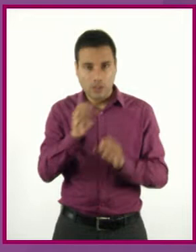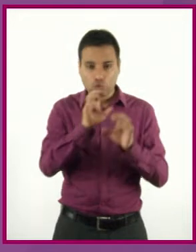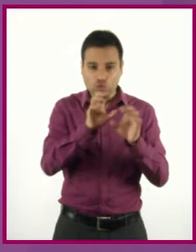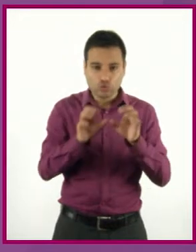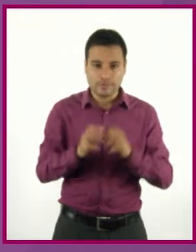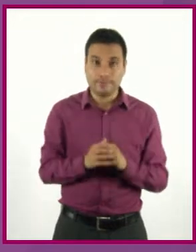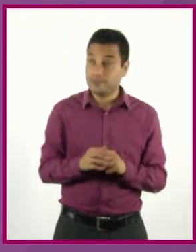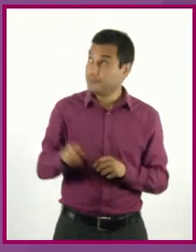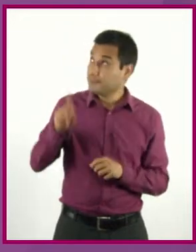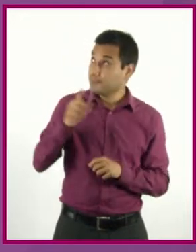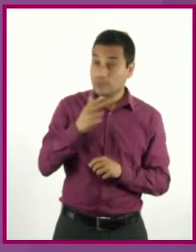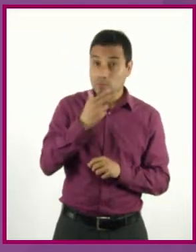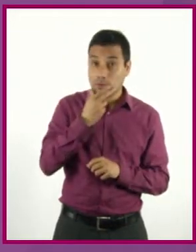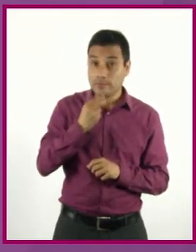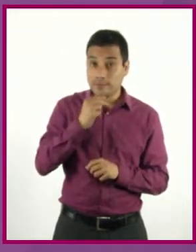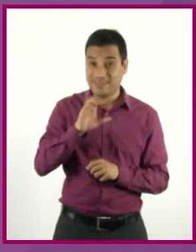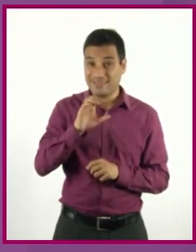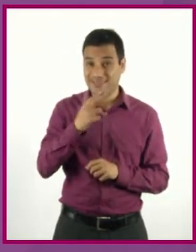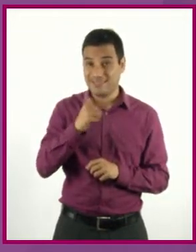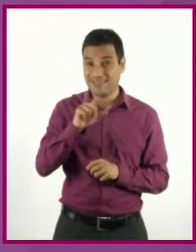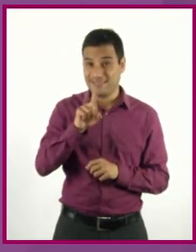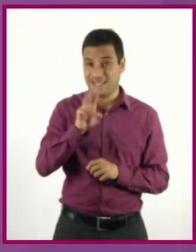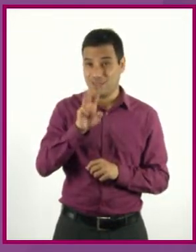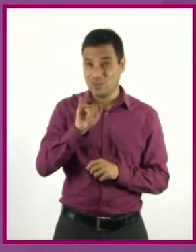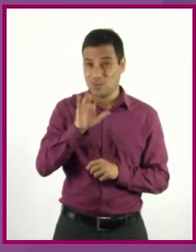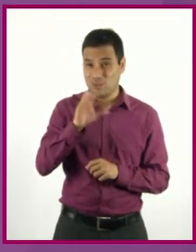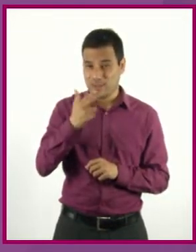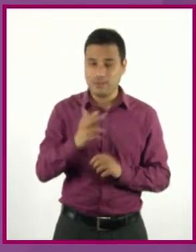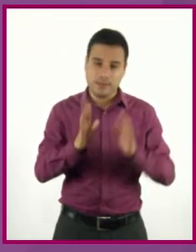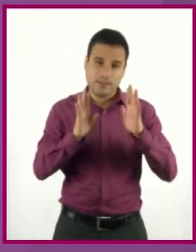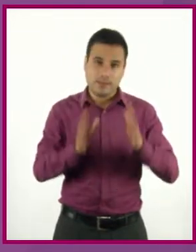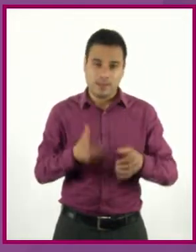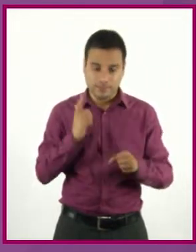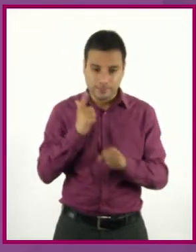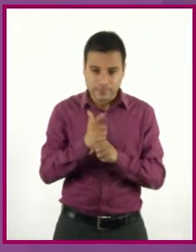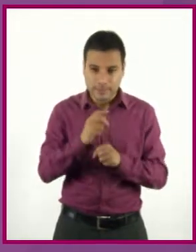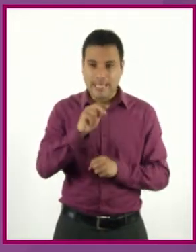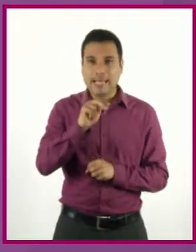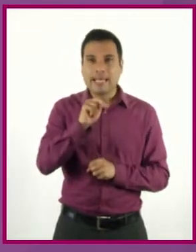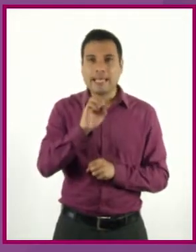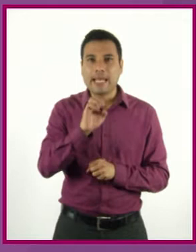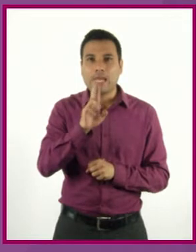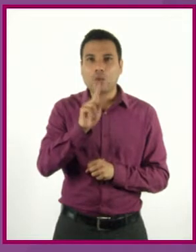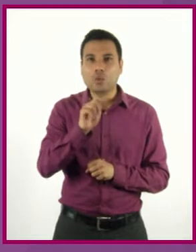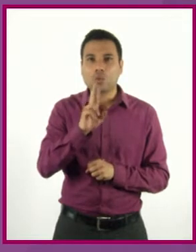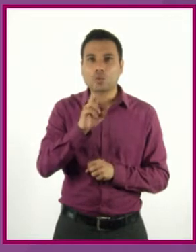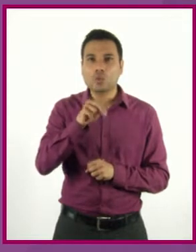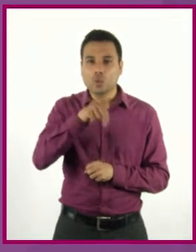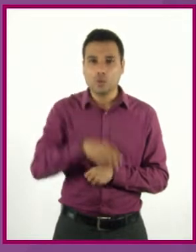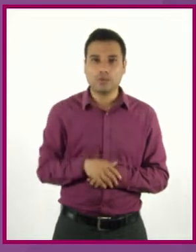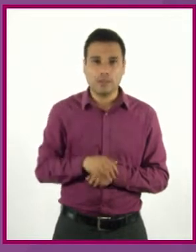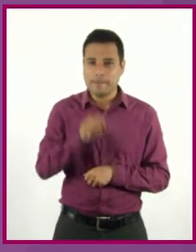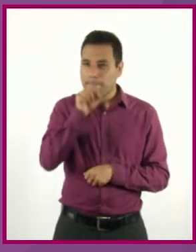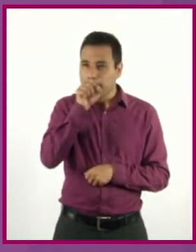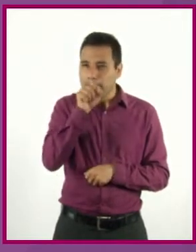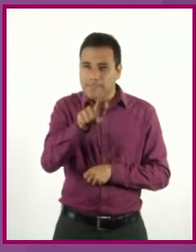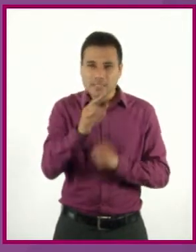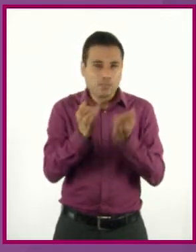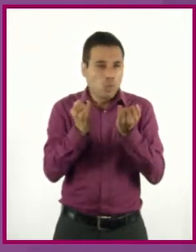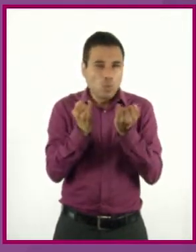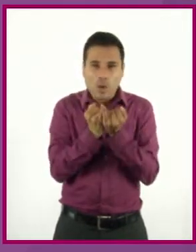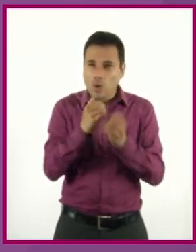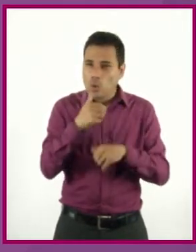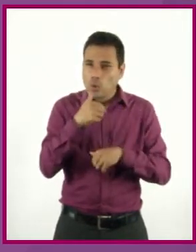por fin esa partícula escurridiza. El neutrón tiene la misma masa del protón, pero es eléctricamente